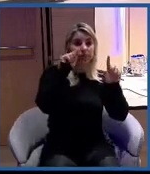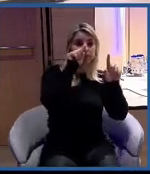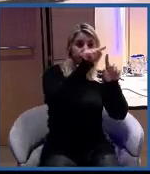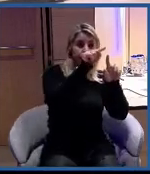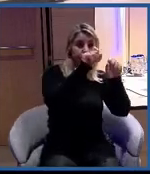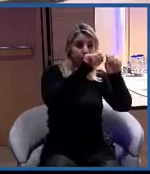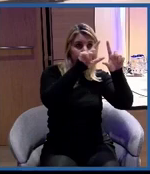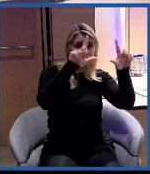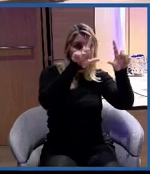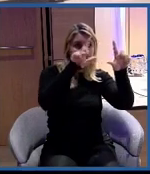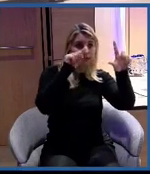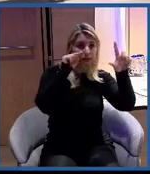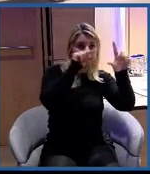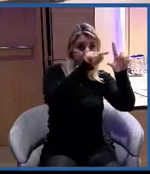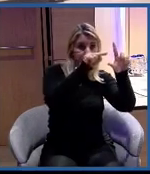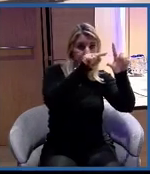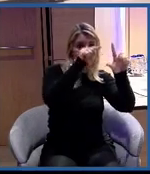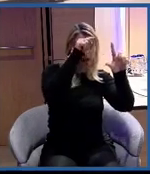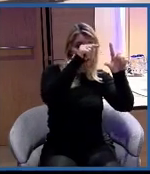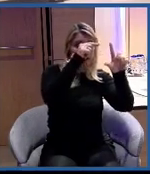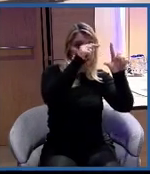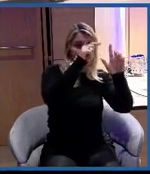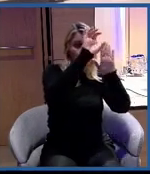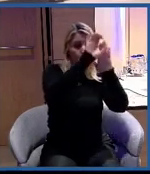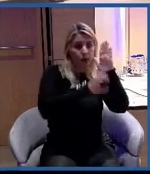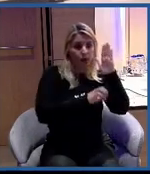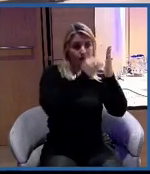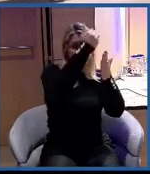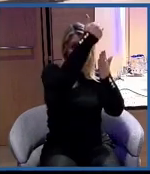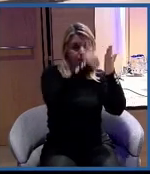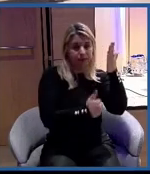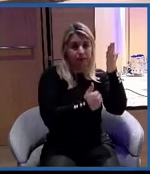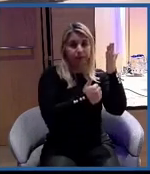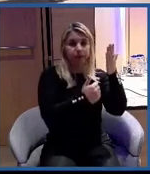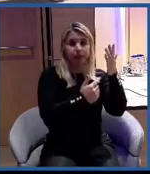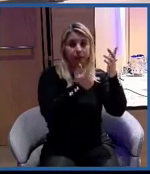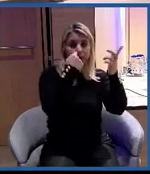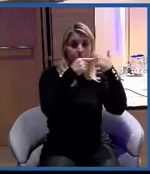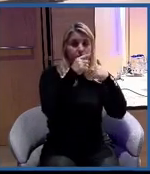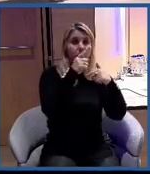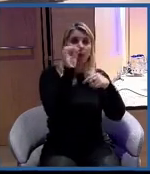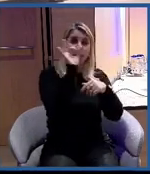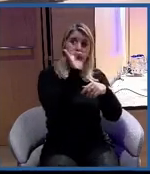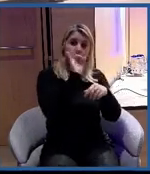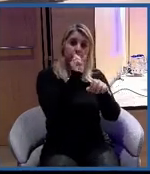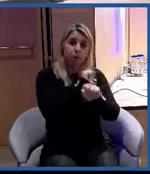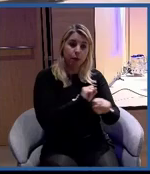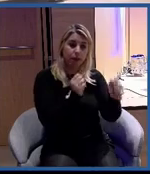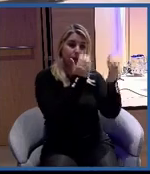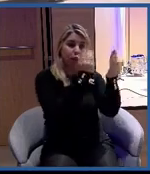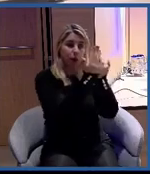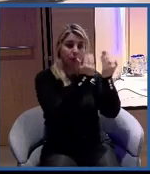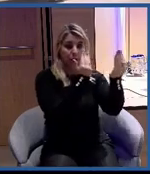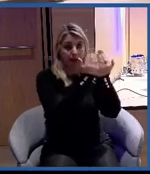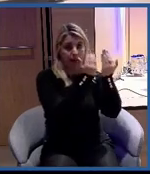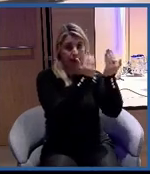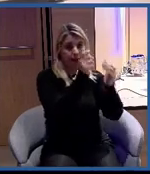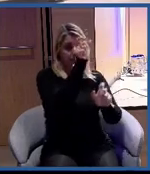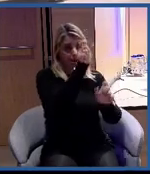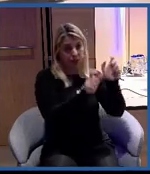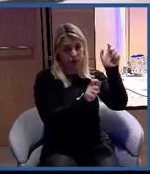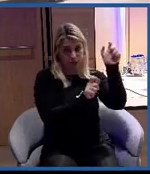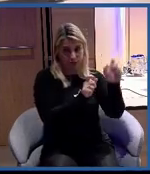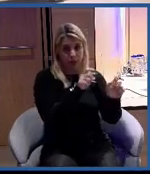entrabas como a su currículum lo que hicimos también fue la posibilidad de comparar candidatos